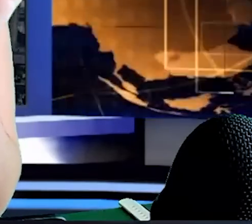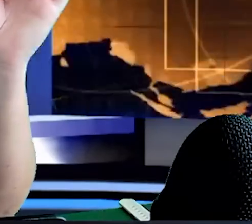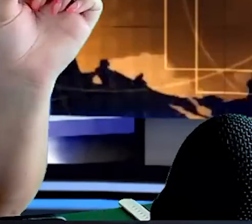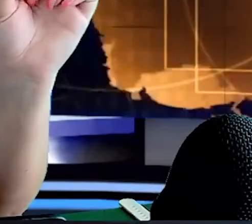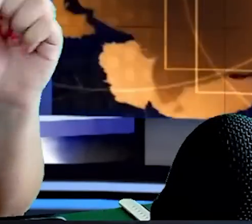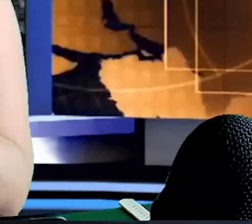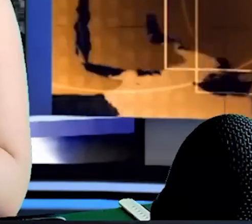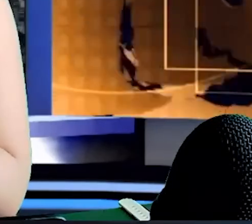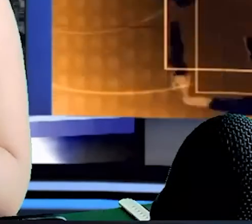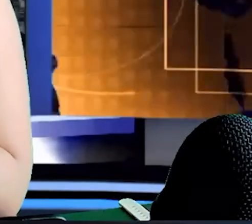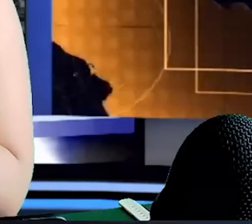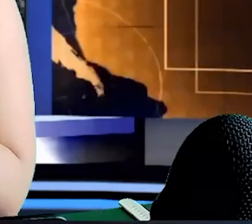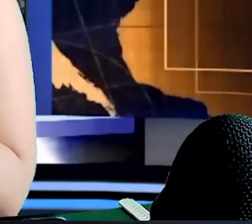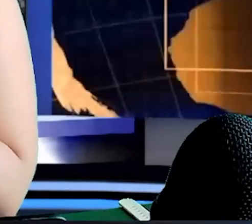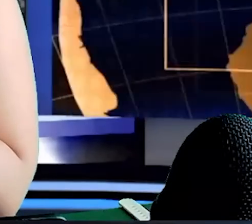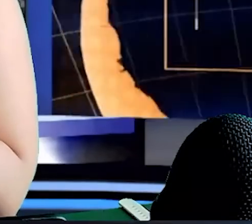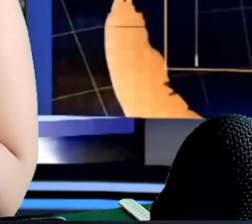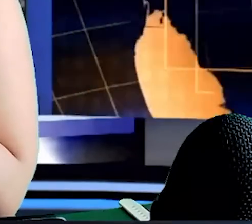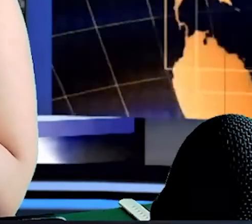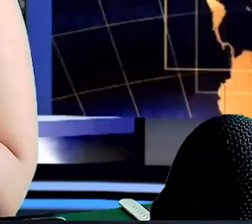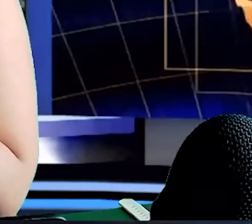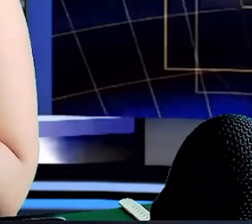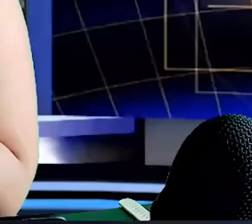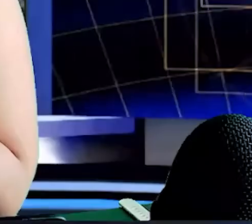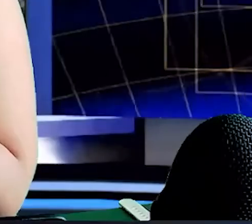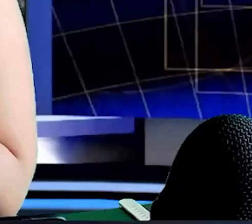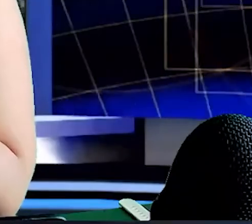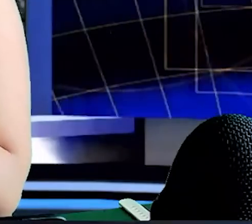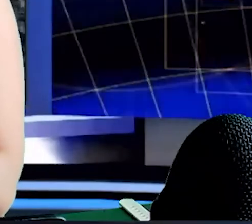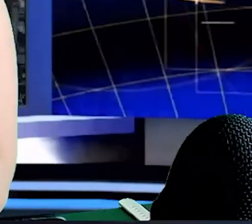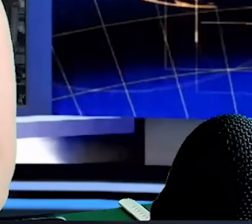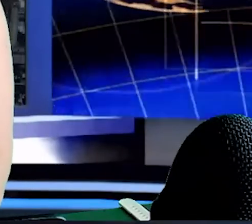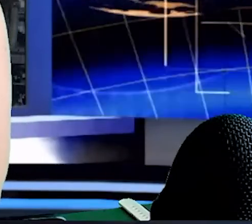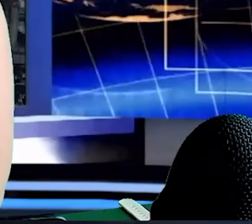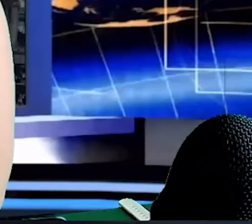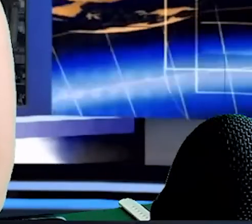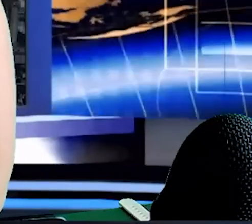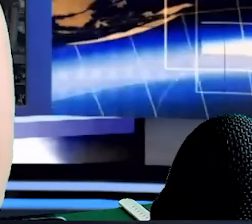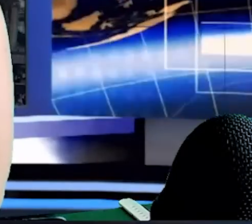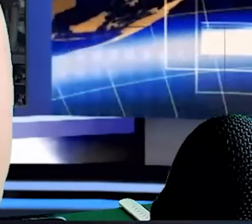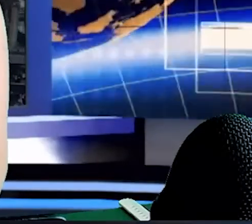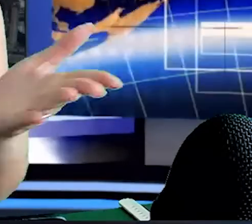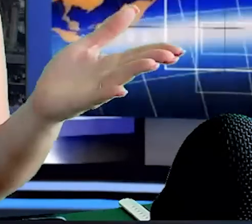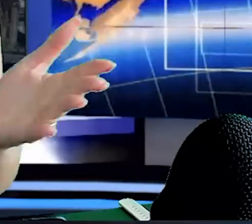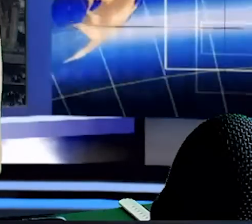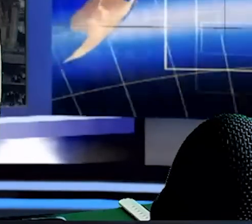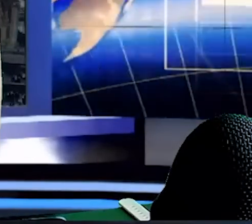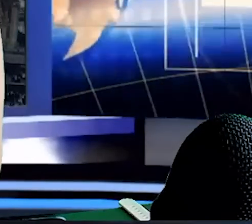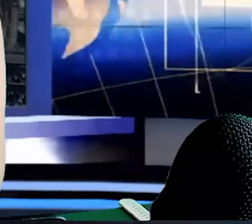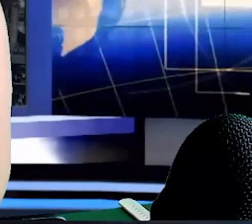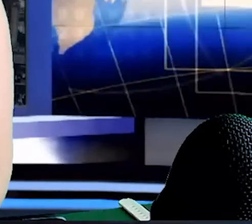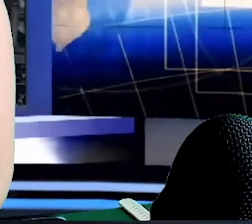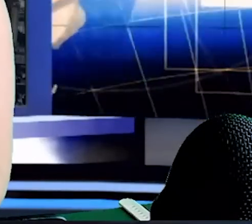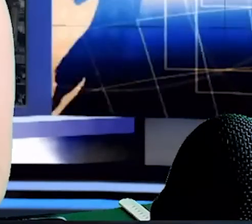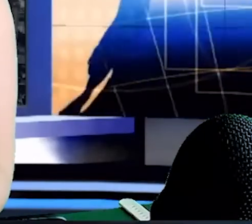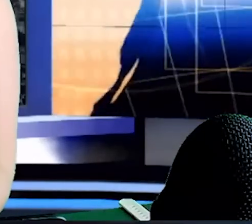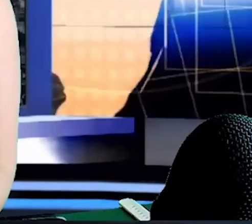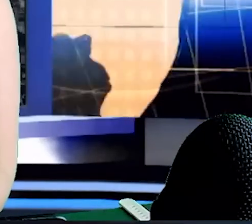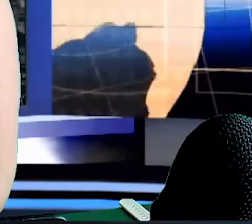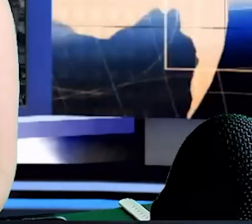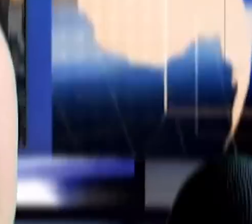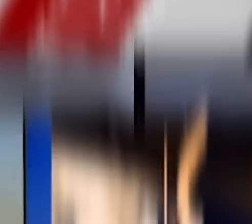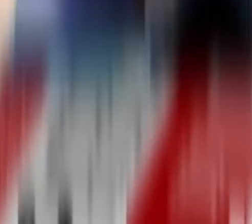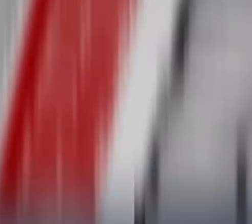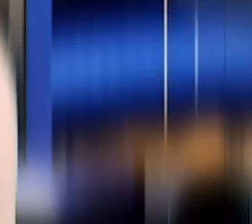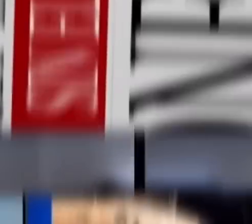esta información sumamente delicada y más ni menos que de Carlos Loret de Mola. ¿De qué se trata? Te invito a que te quedes conmigo